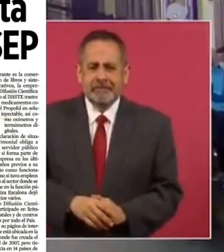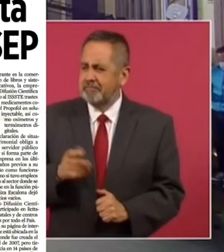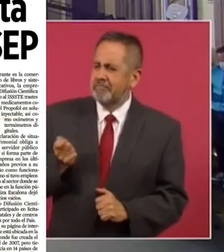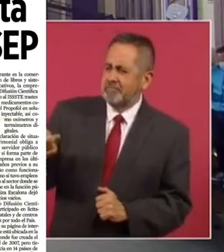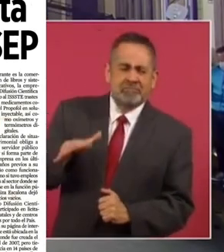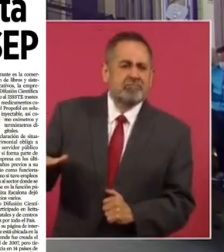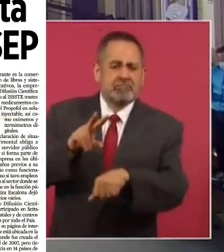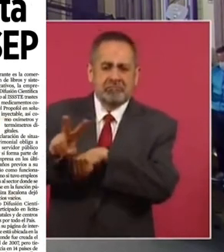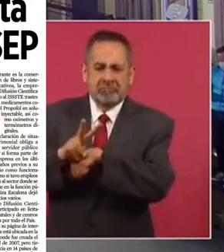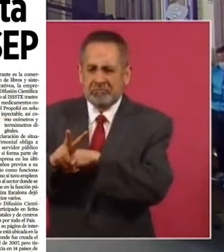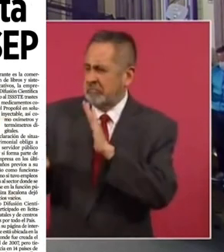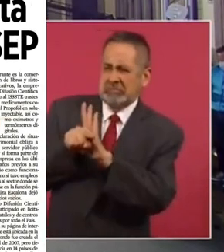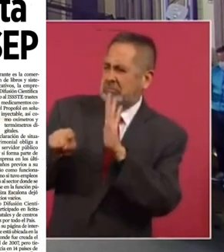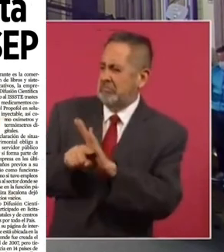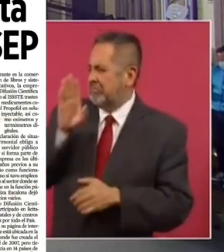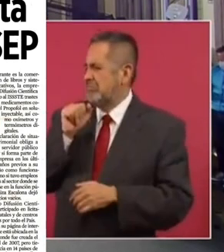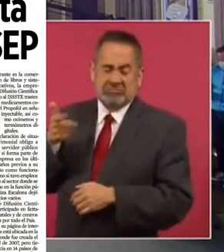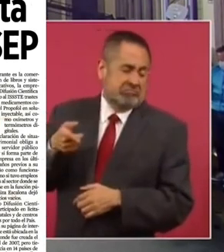estigmatizar a un pueblo, a un país?